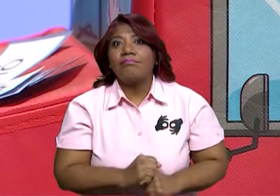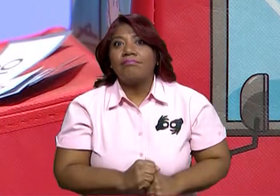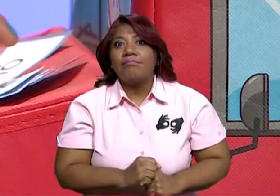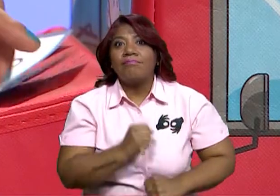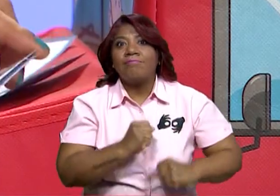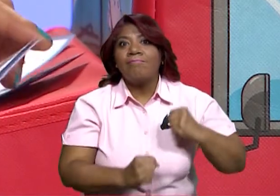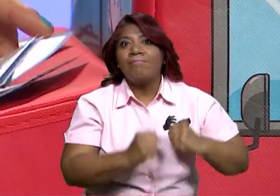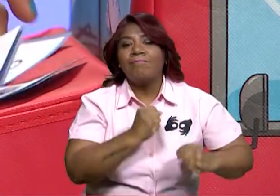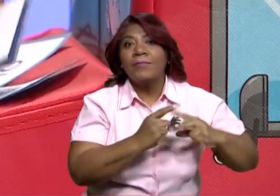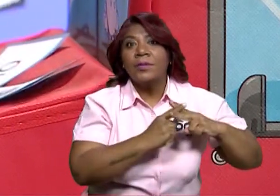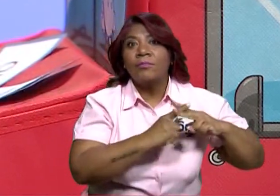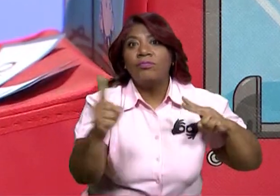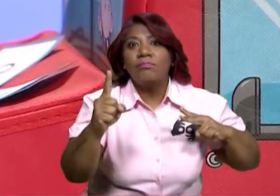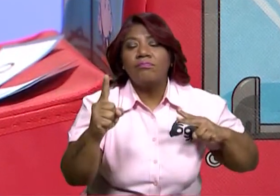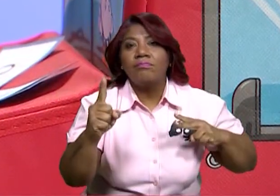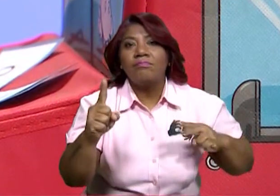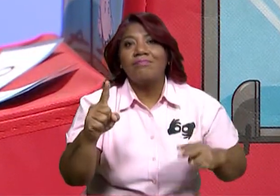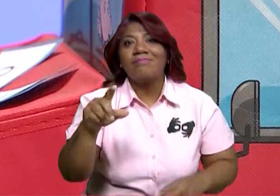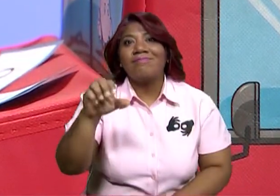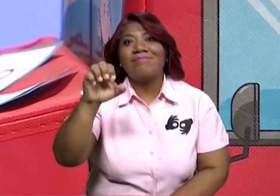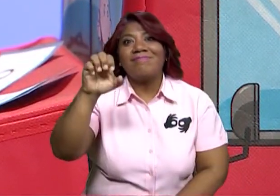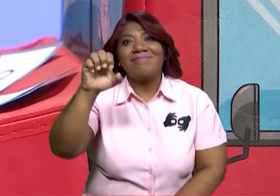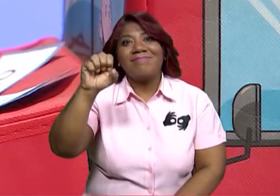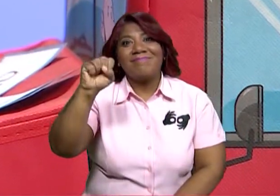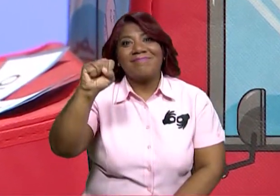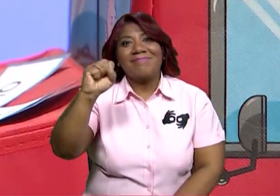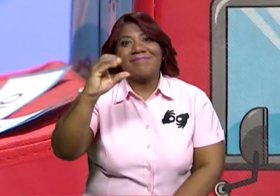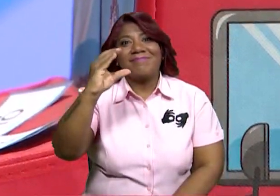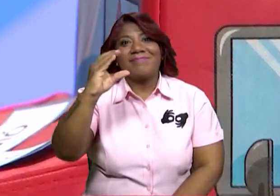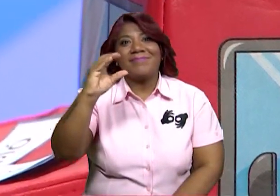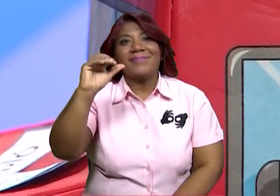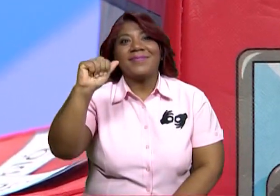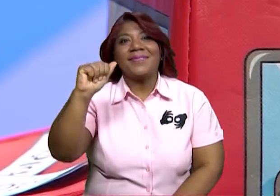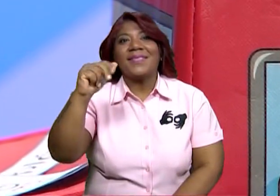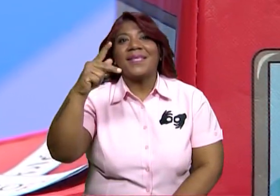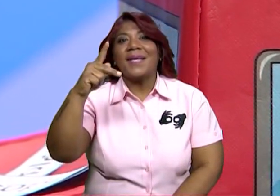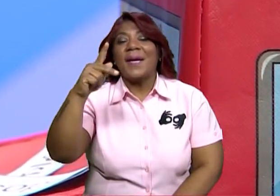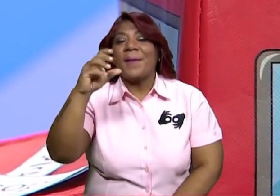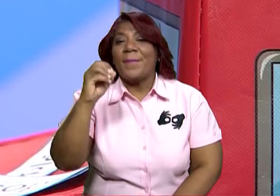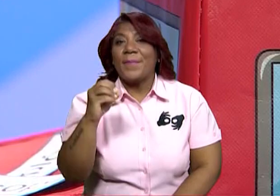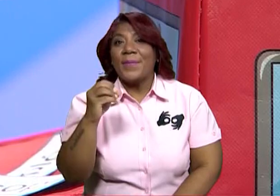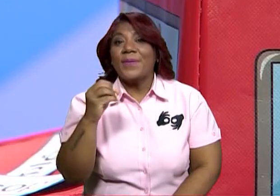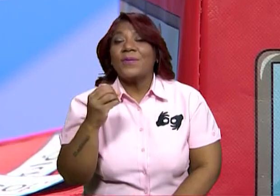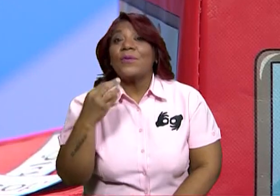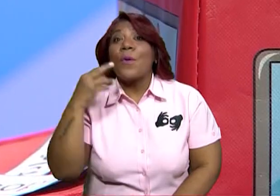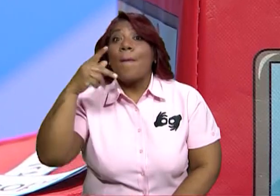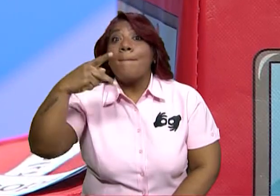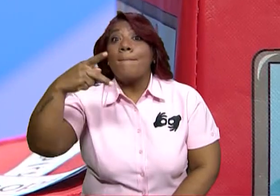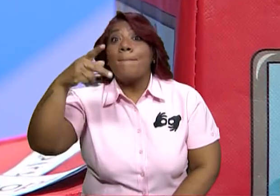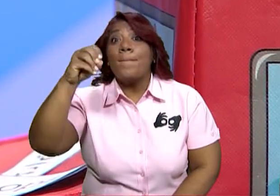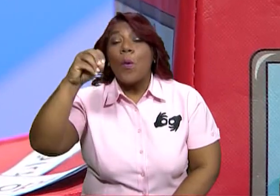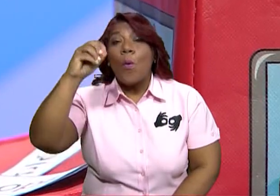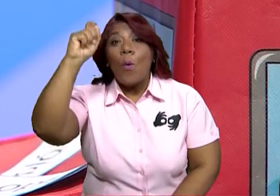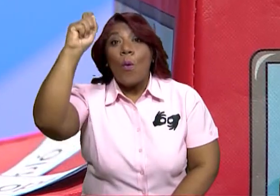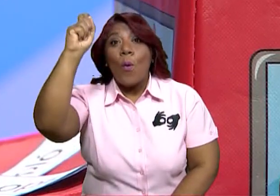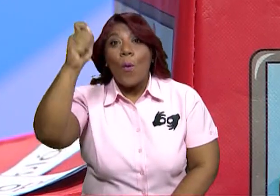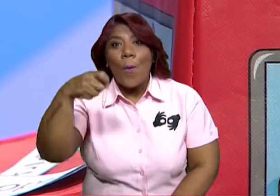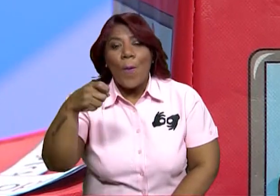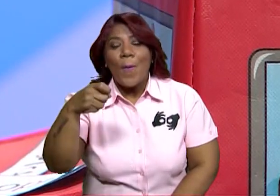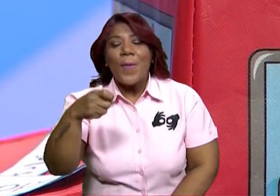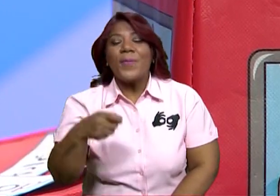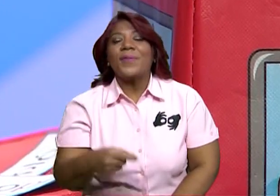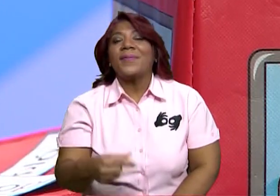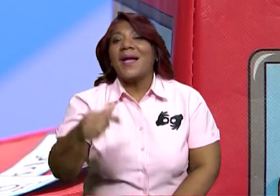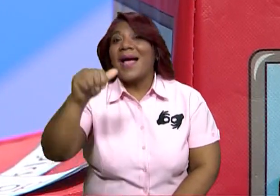que puede hacer esa palabra? Escapó. Aquí la tenemos y la tenemos seleccionada con un color. Escapó